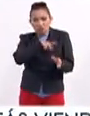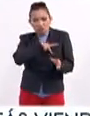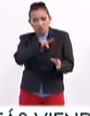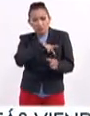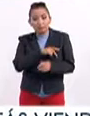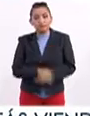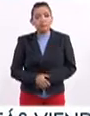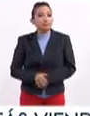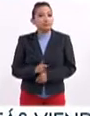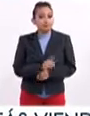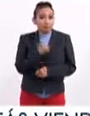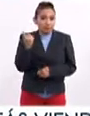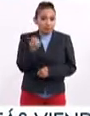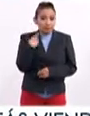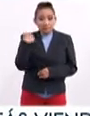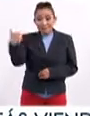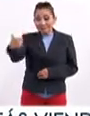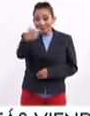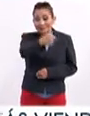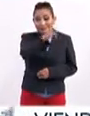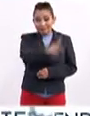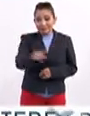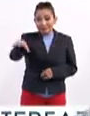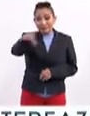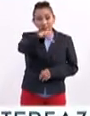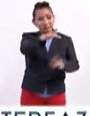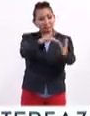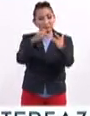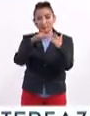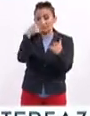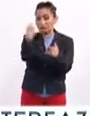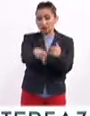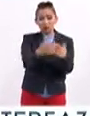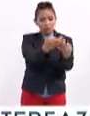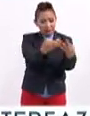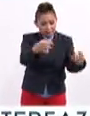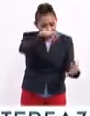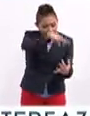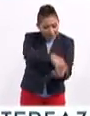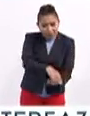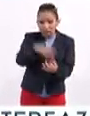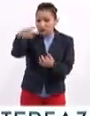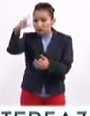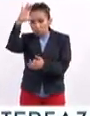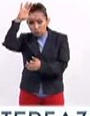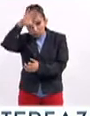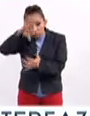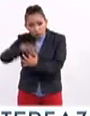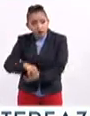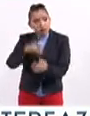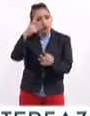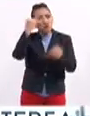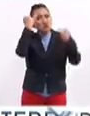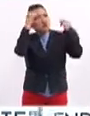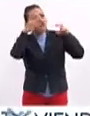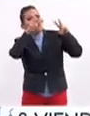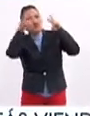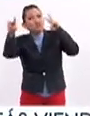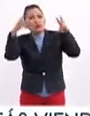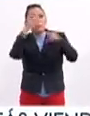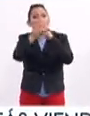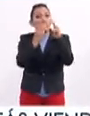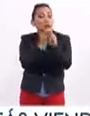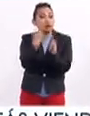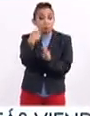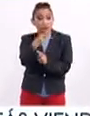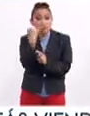propia. Y porque cada pueblo tiene su conexión con su propia tierra, con su cultura, con su cosmovisión, y sin